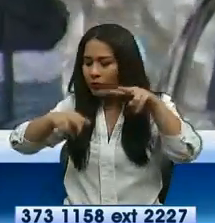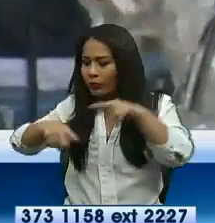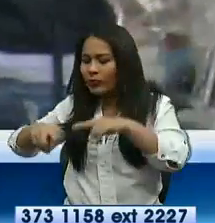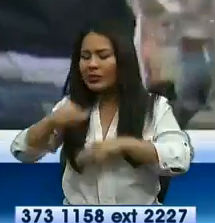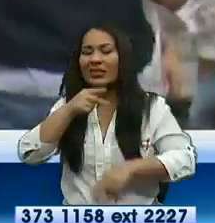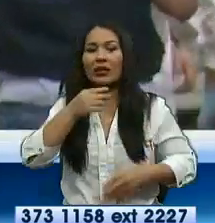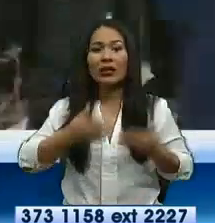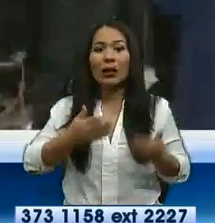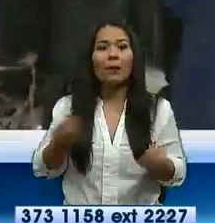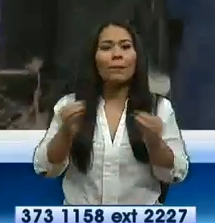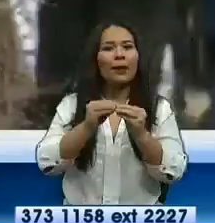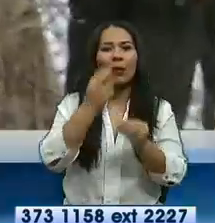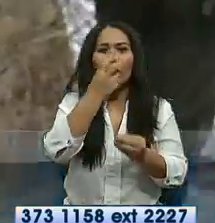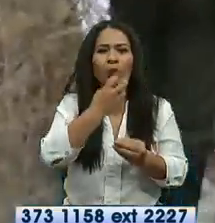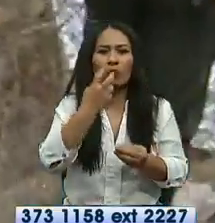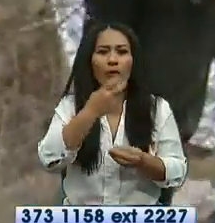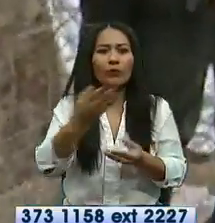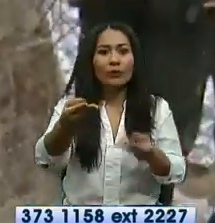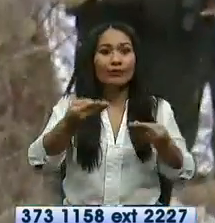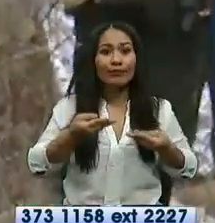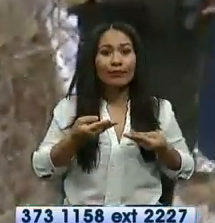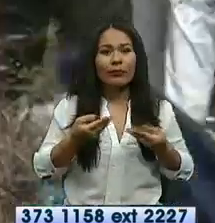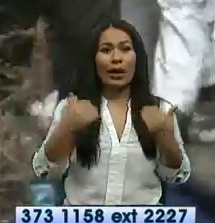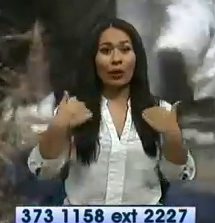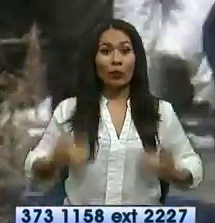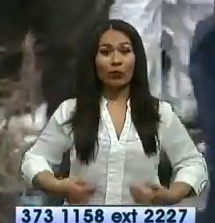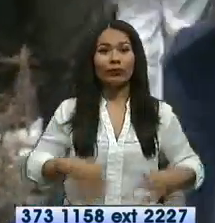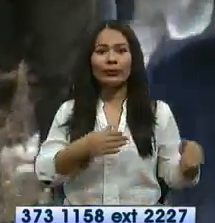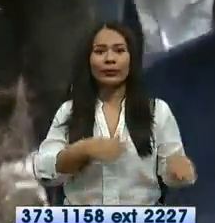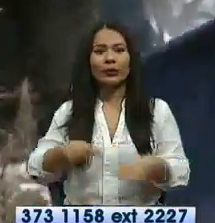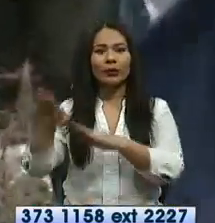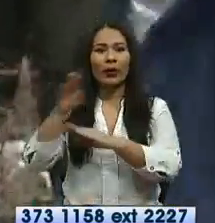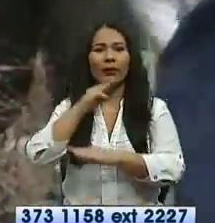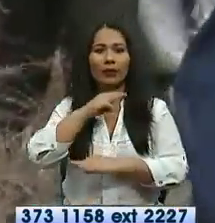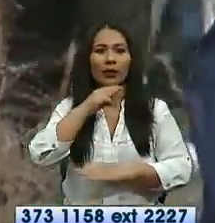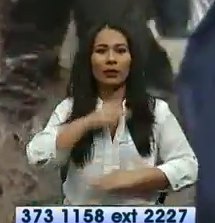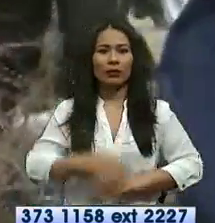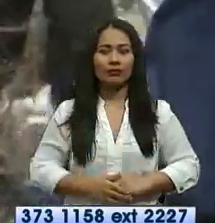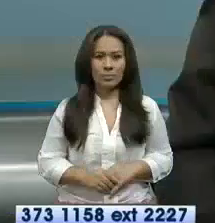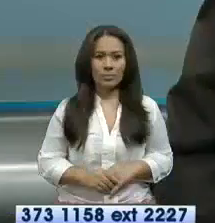Manta. Desde la provincia de Manabí, informó Johnny Armendariz.